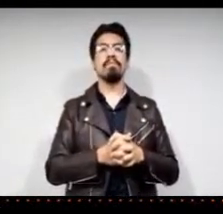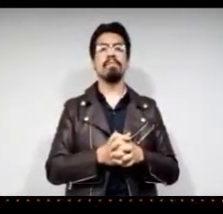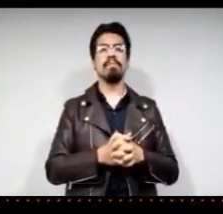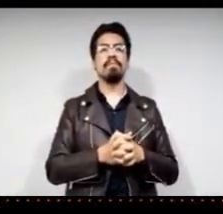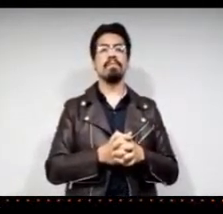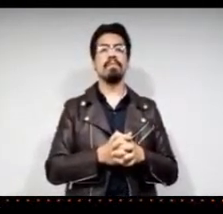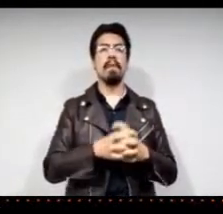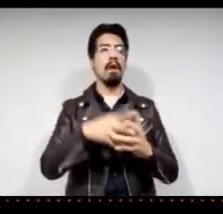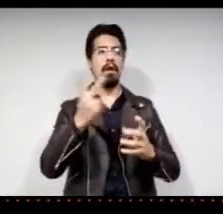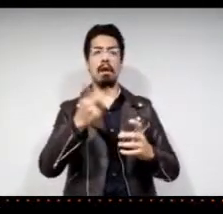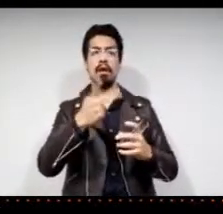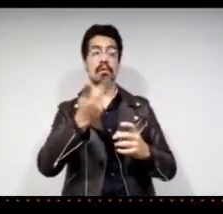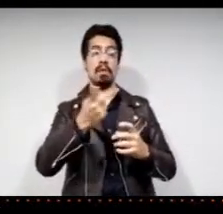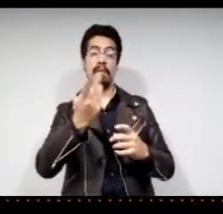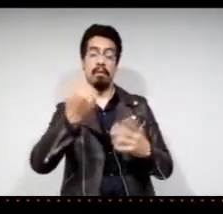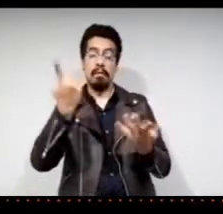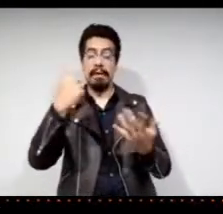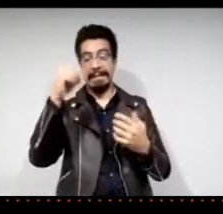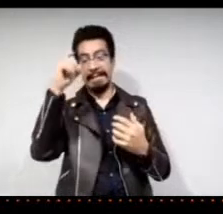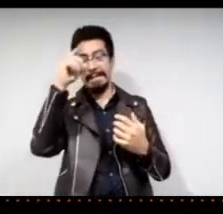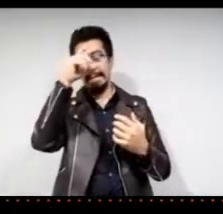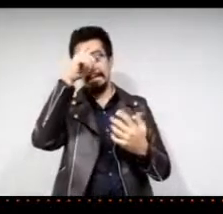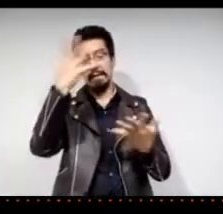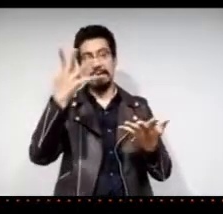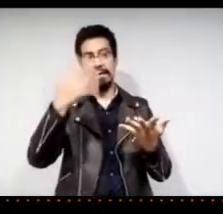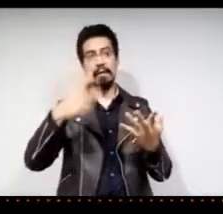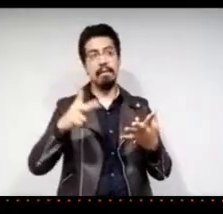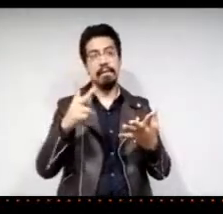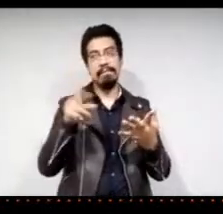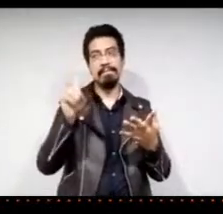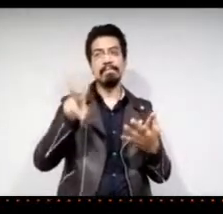Es una pregunta compleja y difícil, ¿verdad?